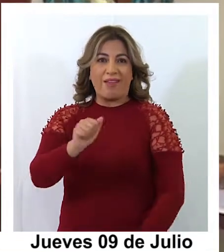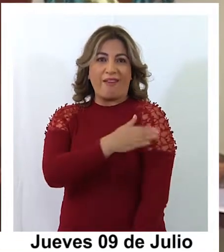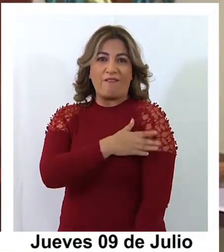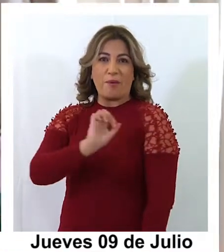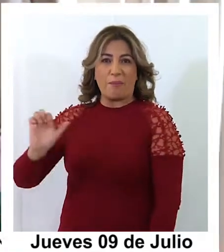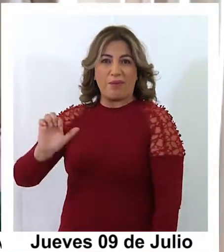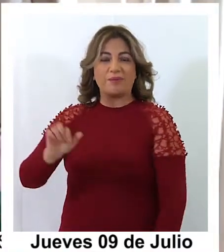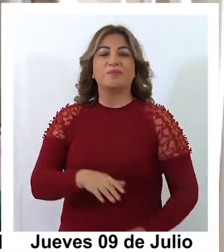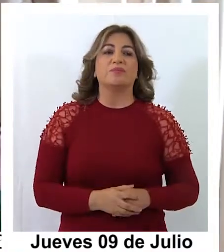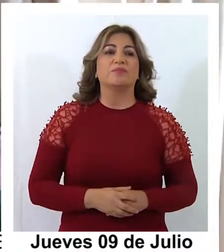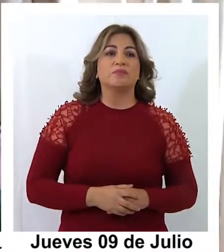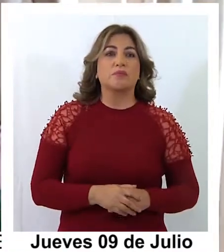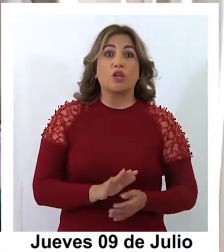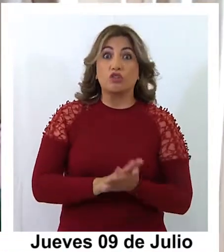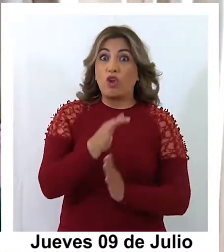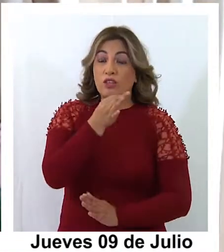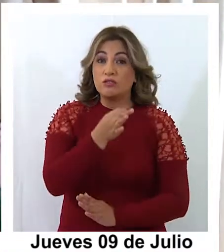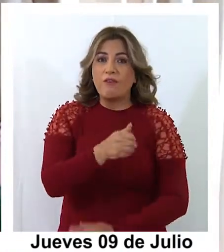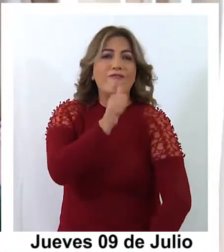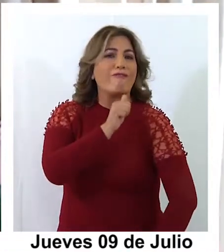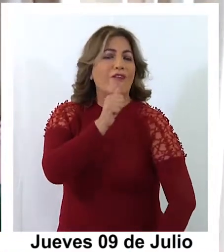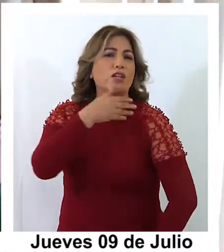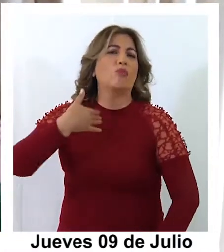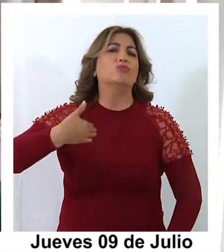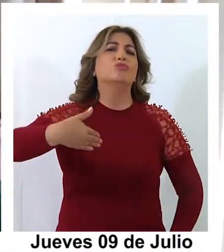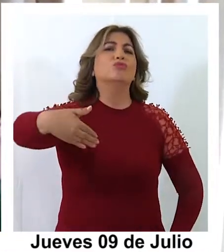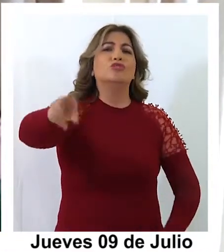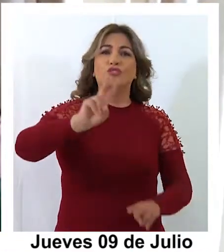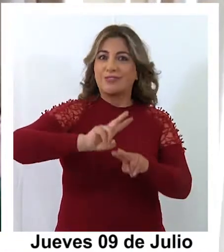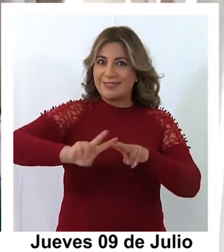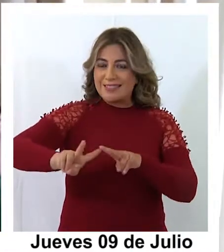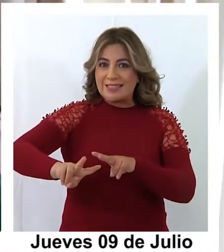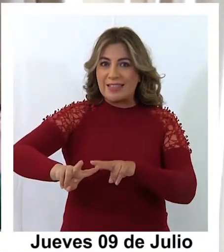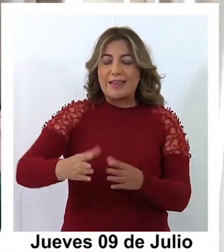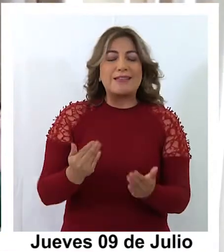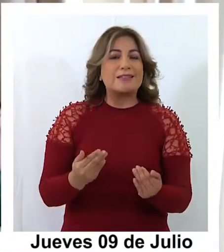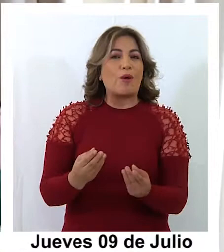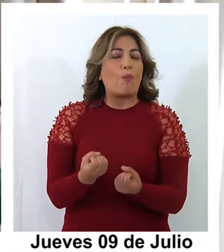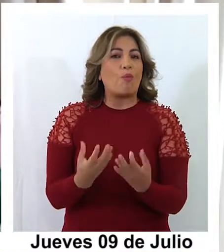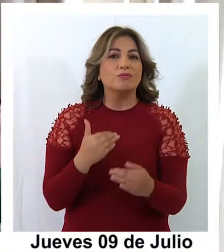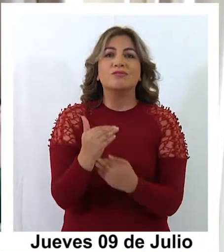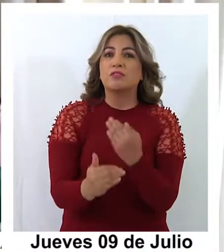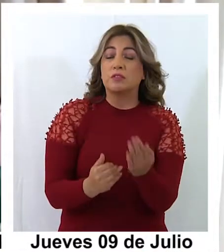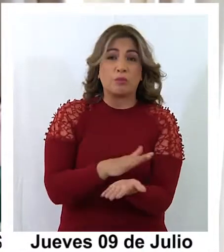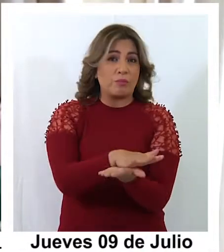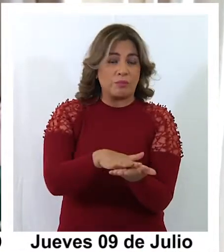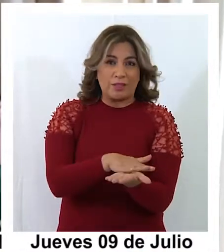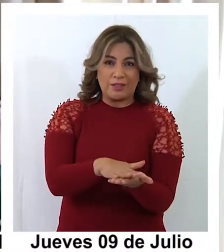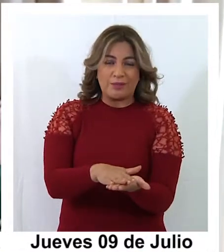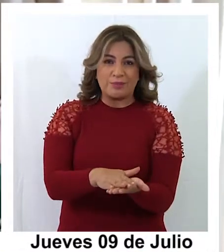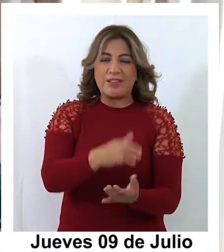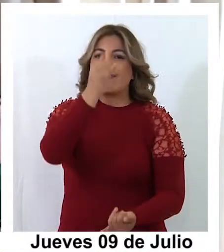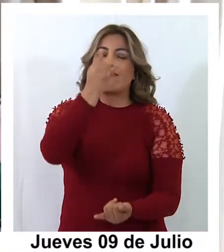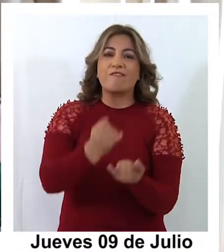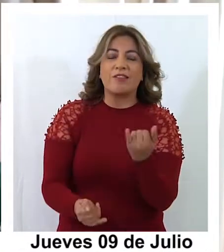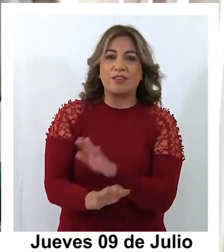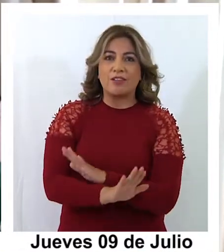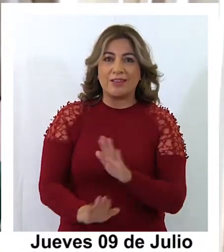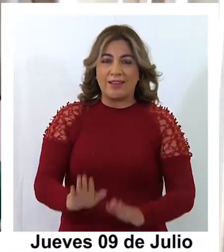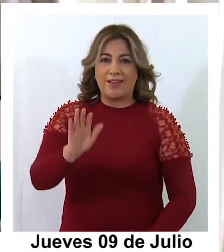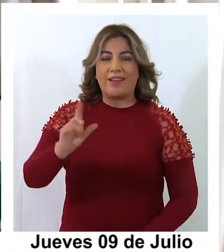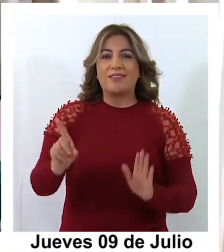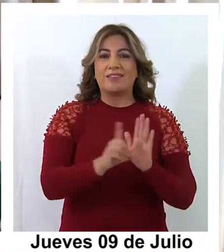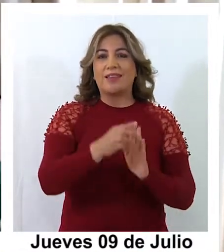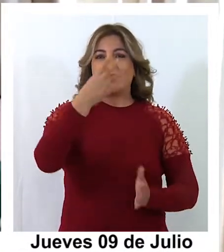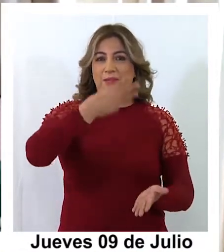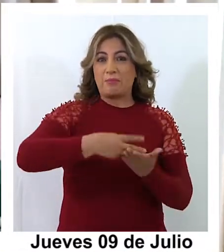AFP. No está todo dicho, aún falta mucho paño que cortar, necesitamos muchos avances, como por ejemplo, terminar de una vez por todas con el